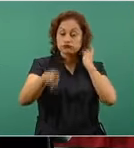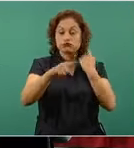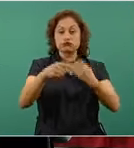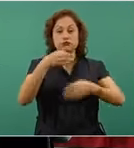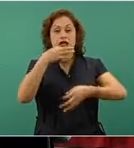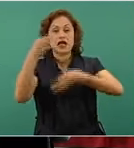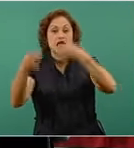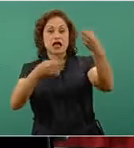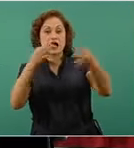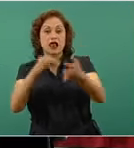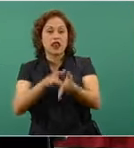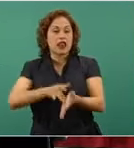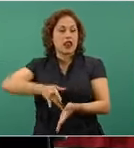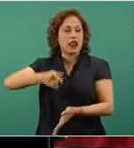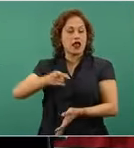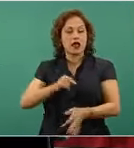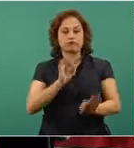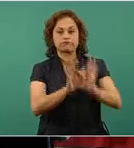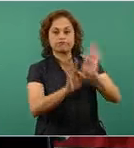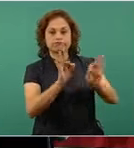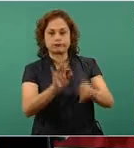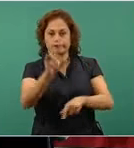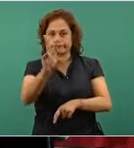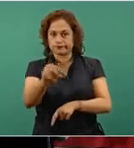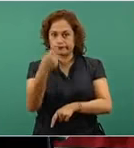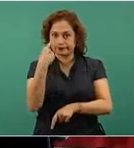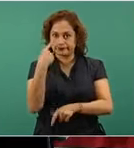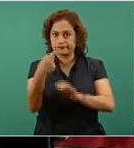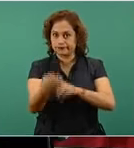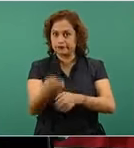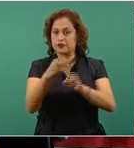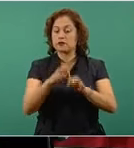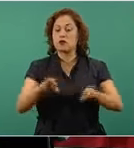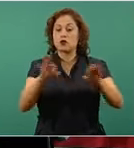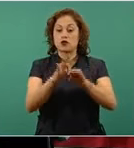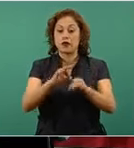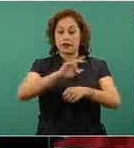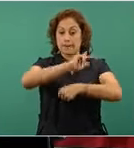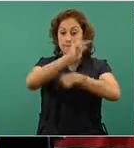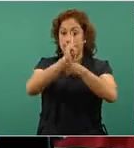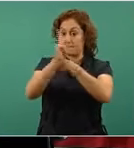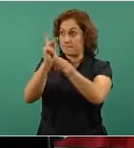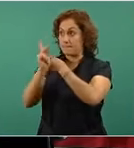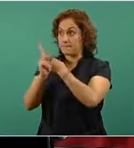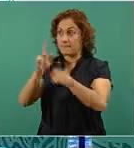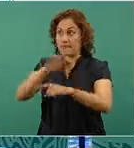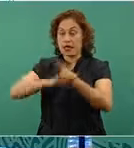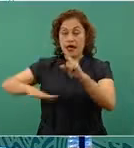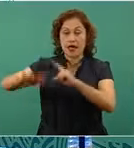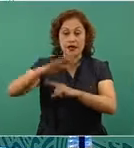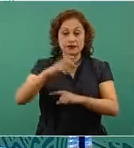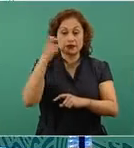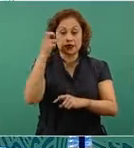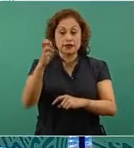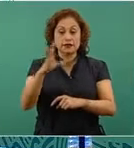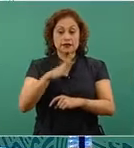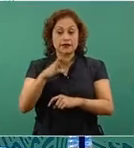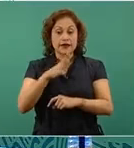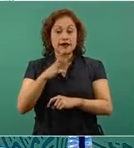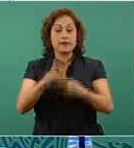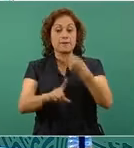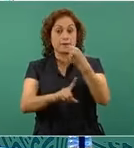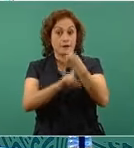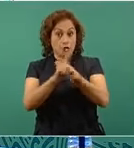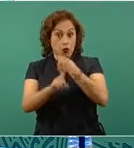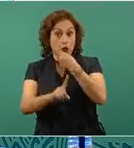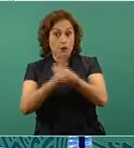información, en ningún caso, en ningún país existe garantía de que no se va a presentar la tercera ola, a